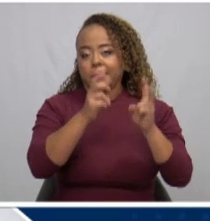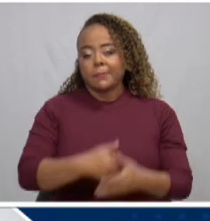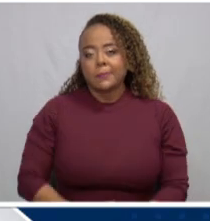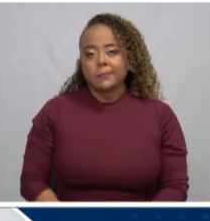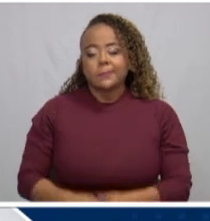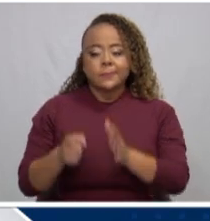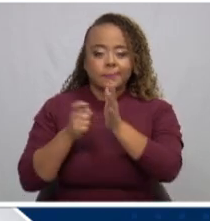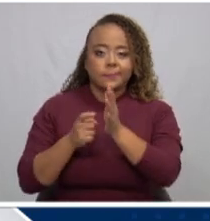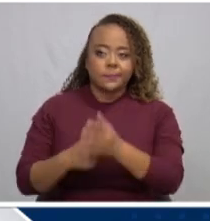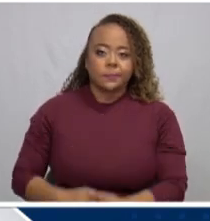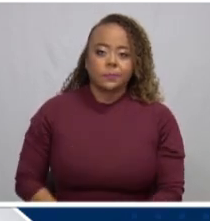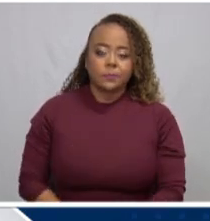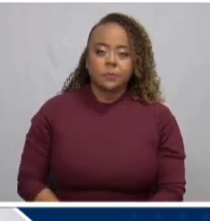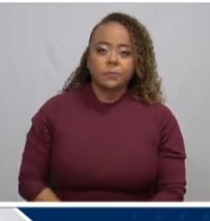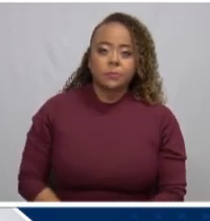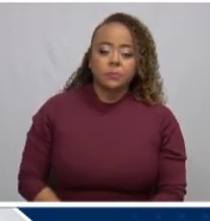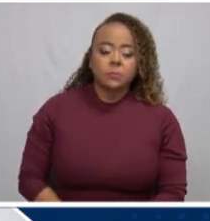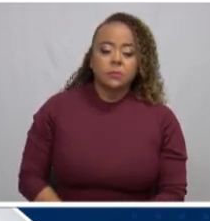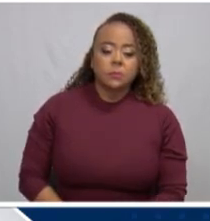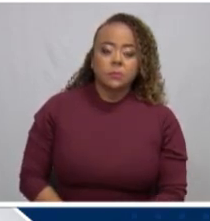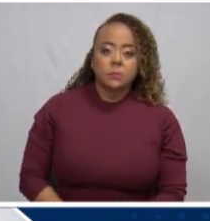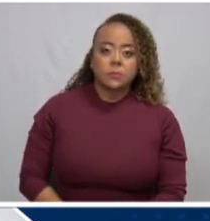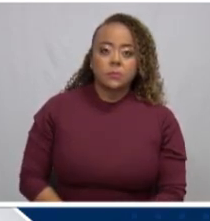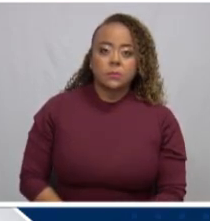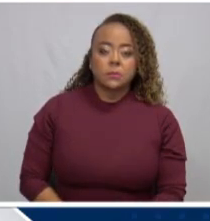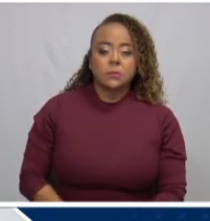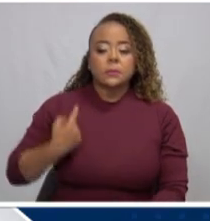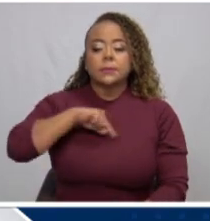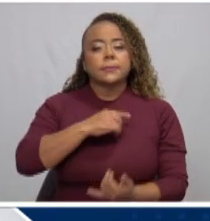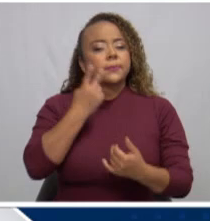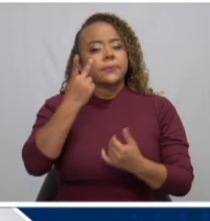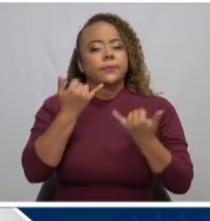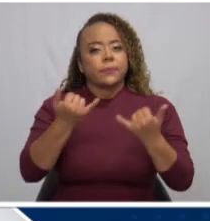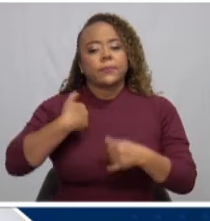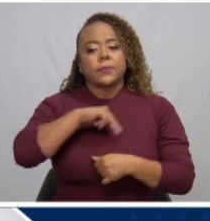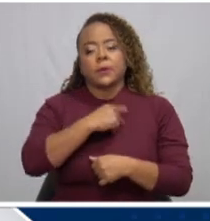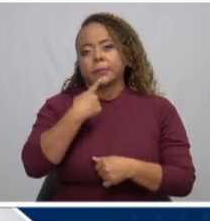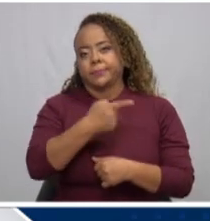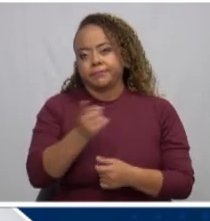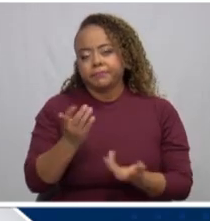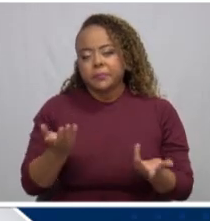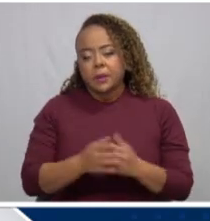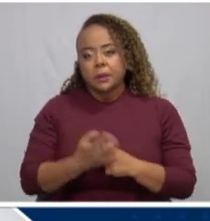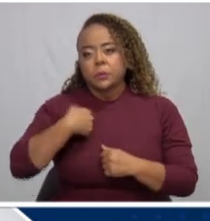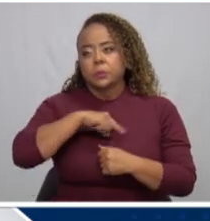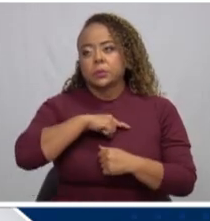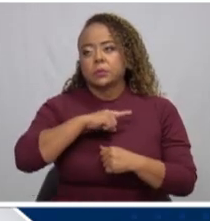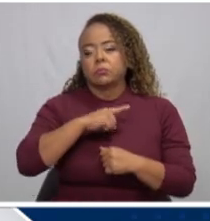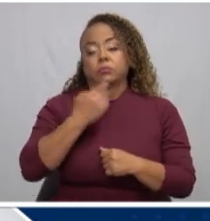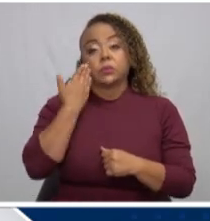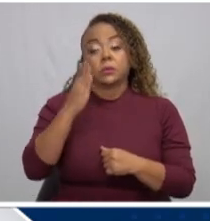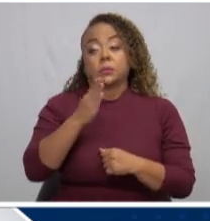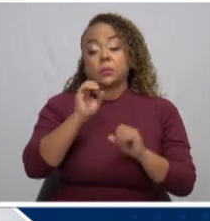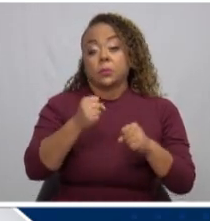amorosidad sí Y que lo que estamos viendo Es que y lo que venimos diciendo ahí no sé si podemos mencionar como errores